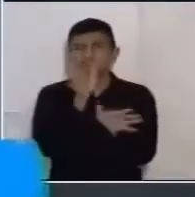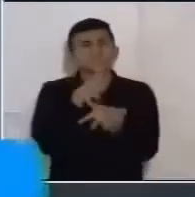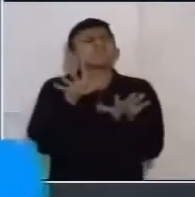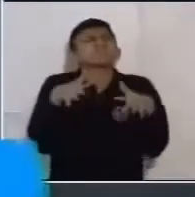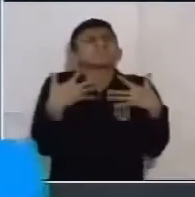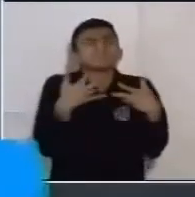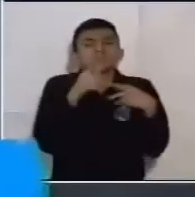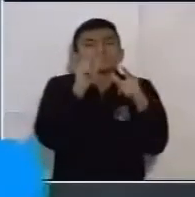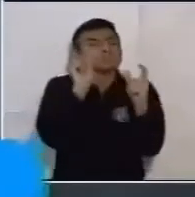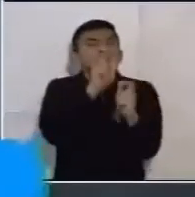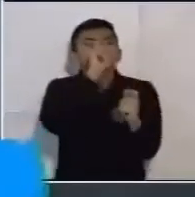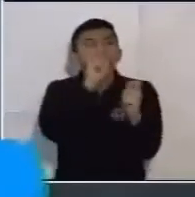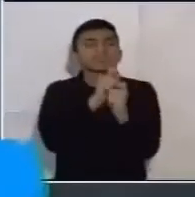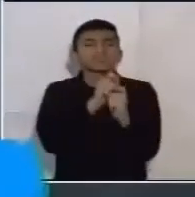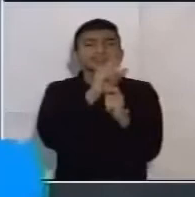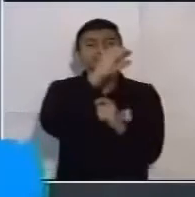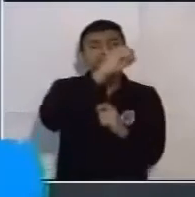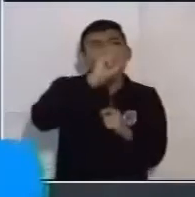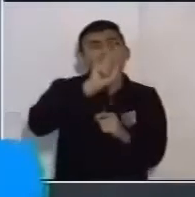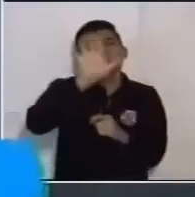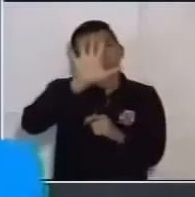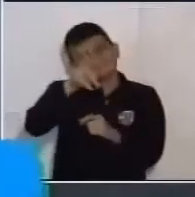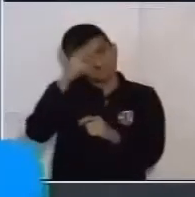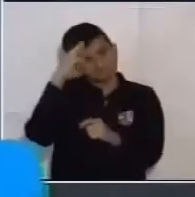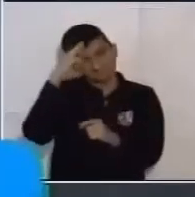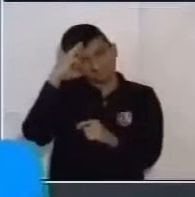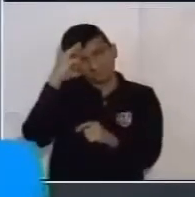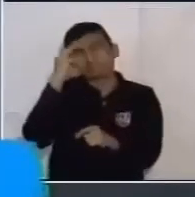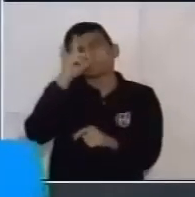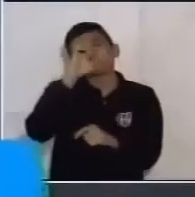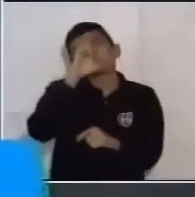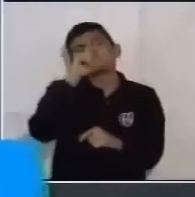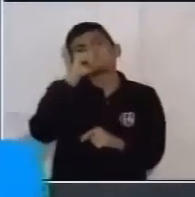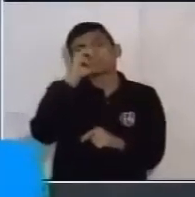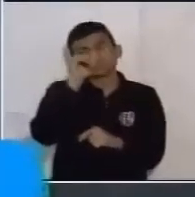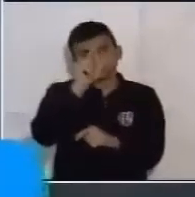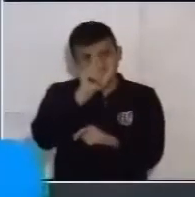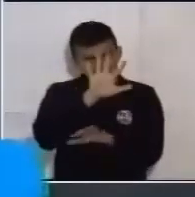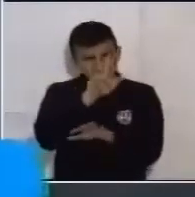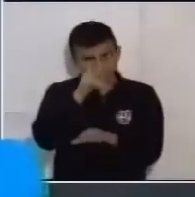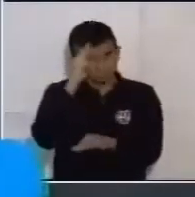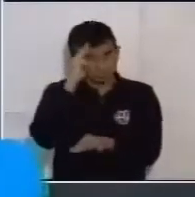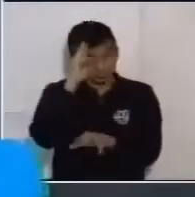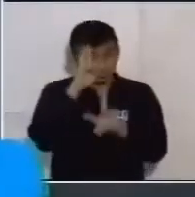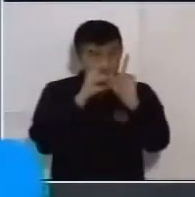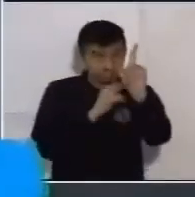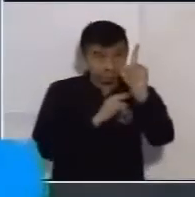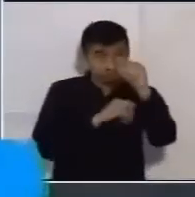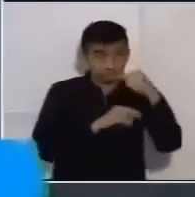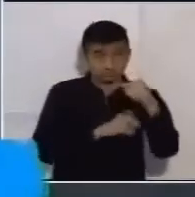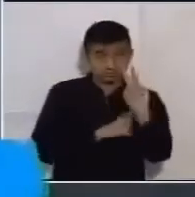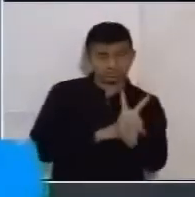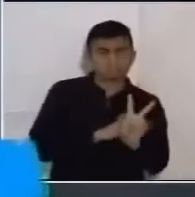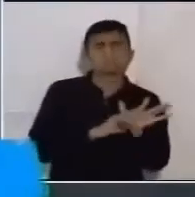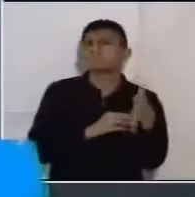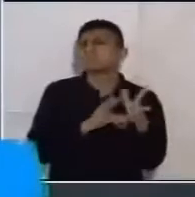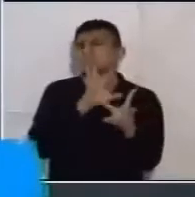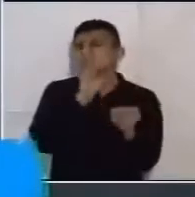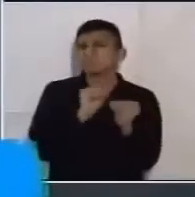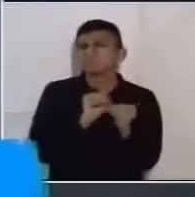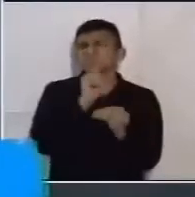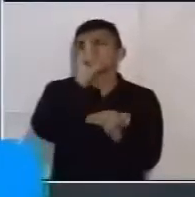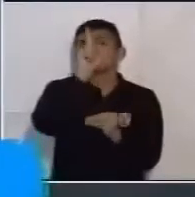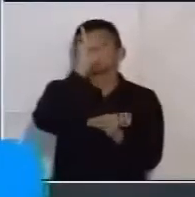dividir exactamente, me quedaría 0.5, usaría decimales. No, mejor dejemos 1 dividido 2, ¿equivale a qué? A